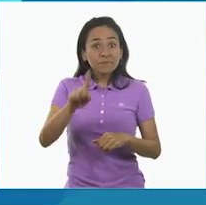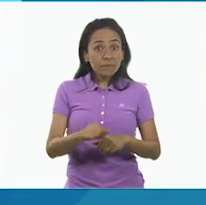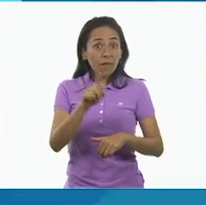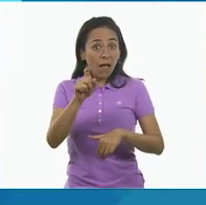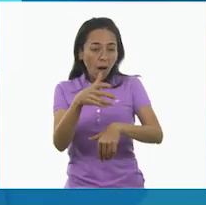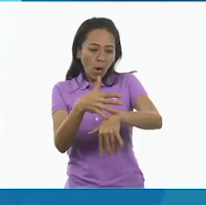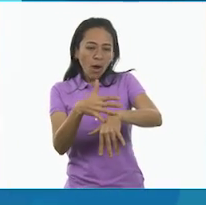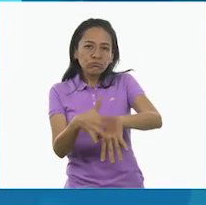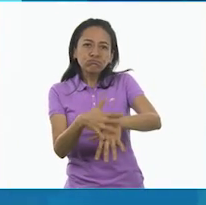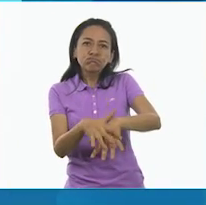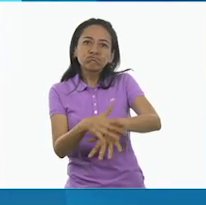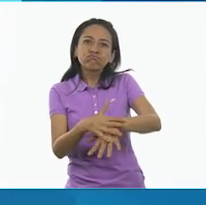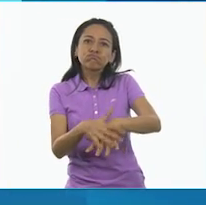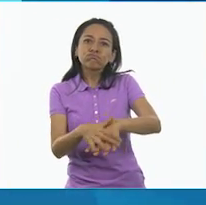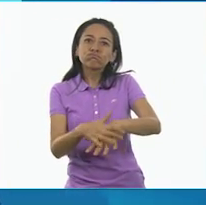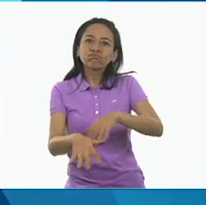agua.